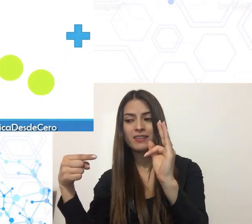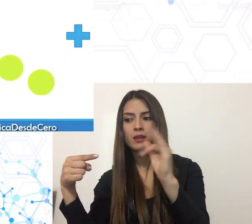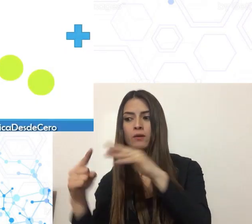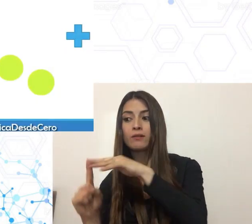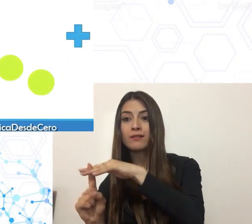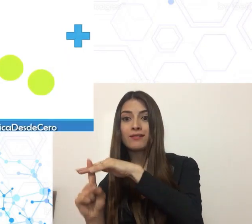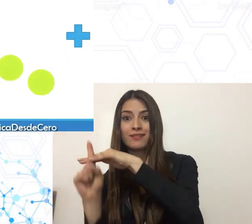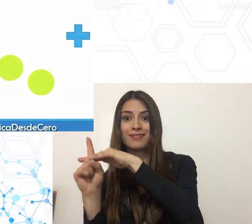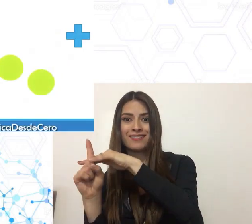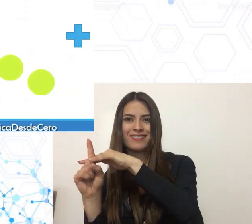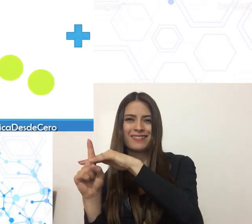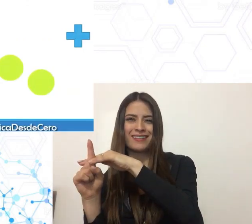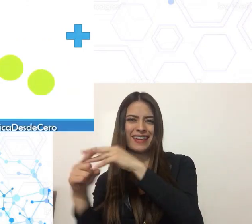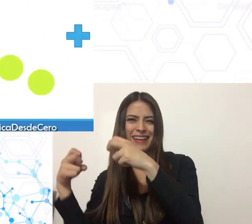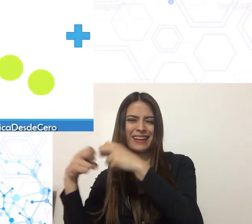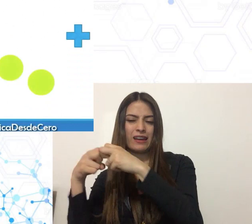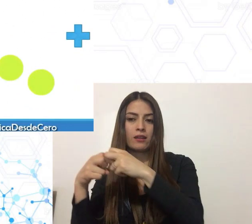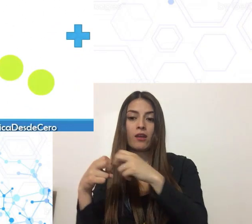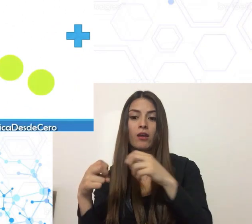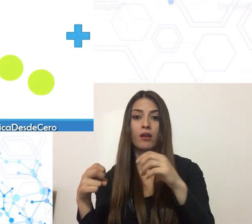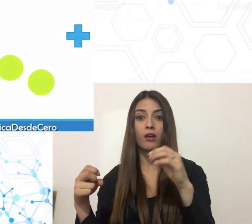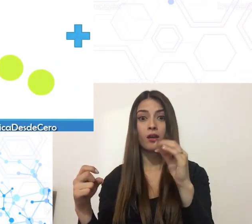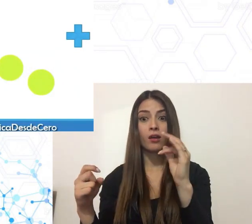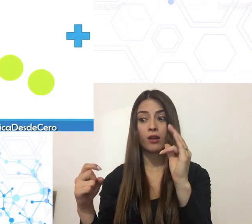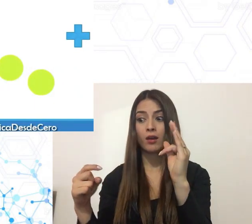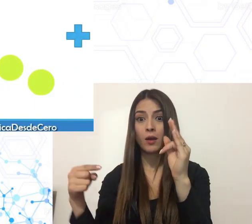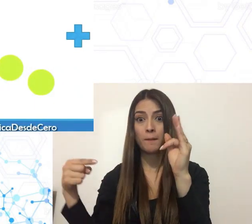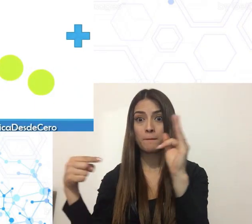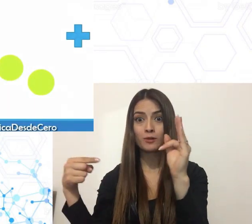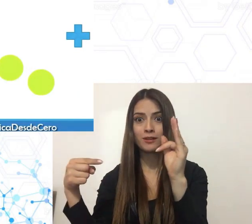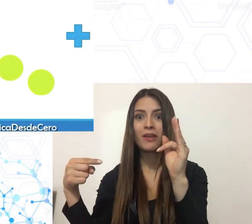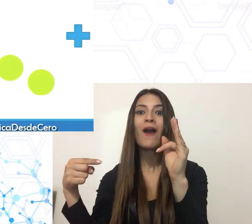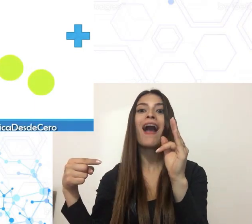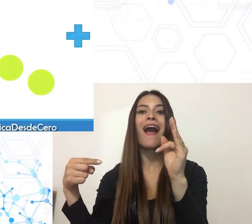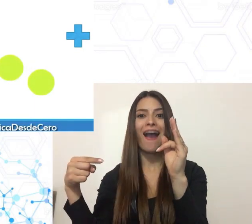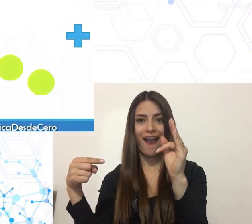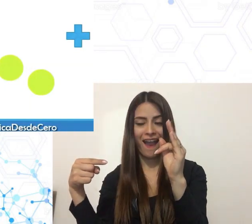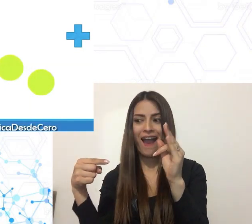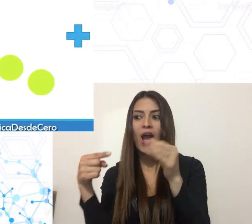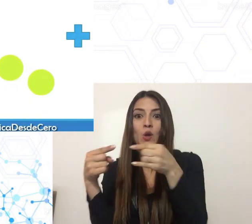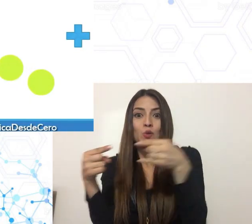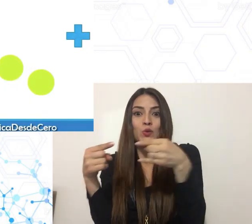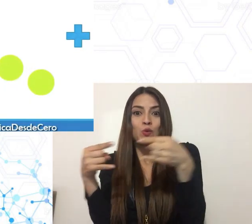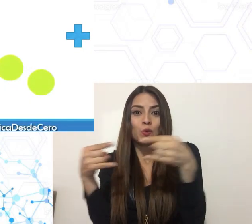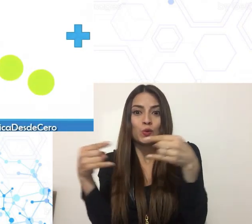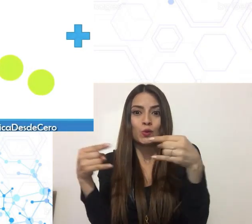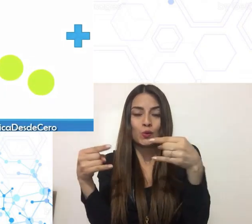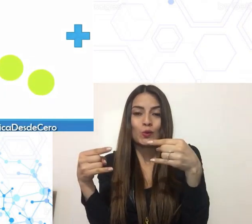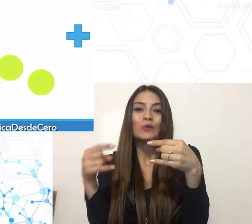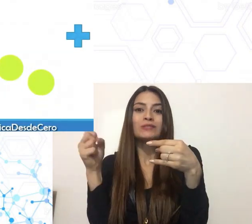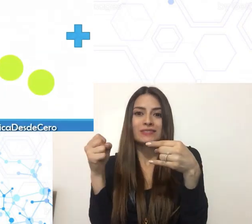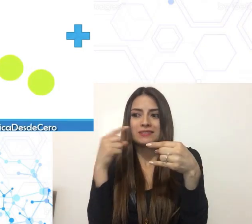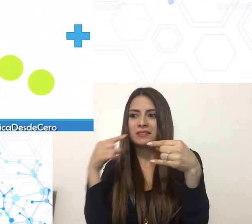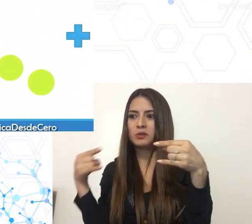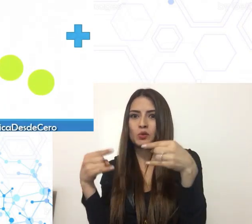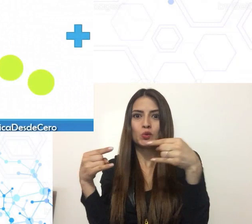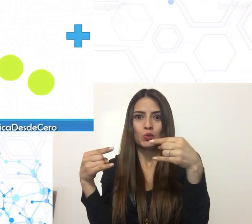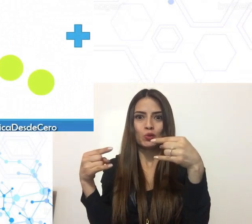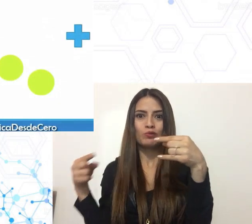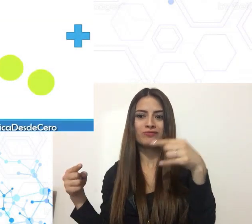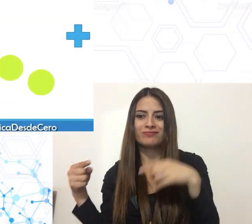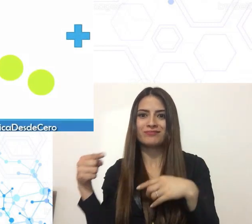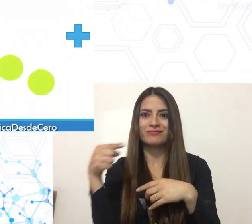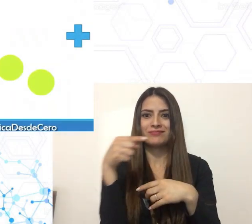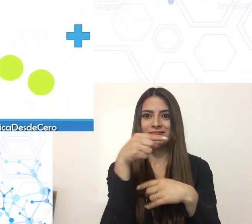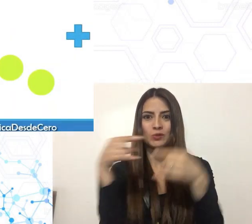que va a haber una atracción entre ese rayo que sale por este imán que está cargado positivamente, en el sentido en que